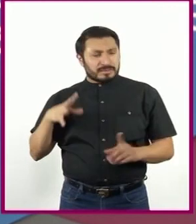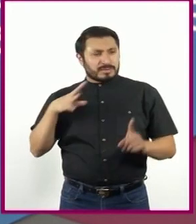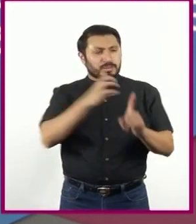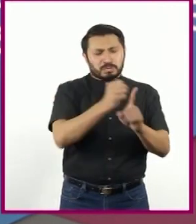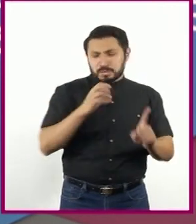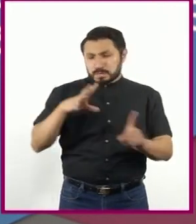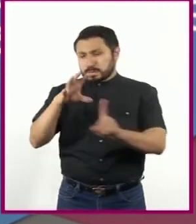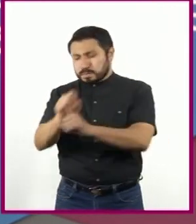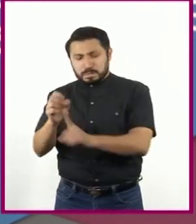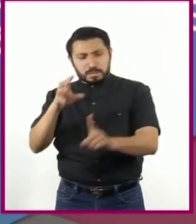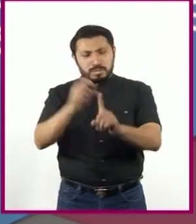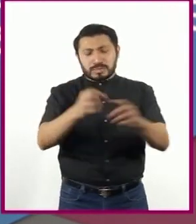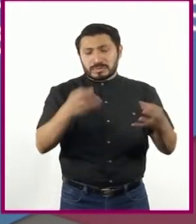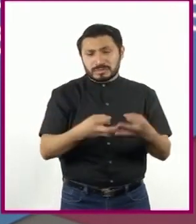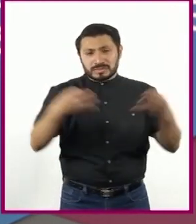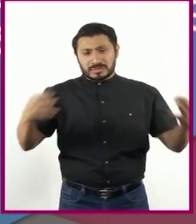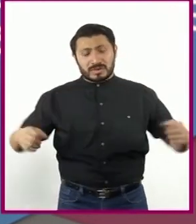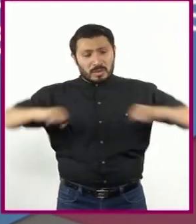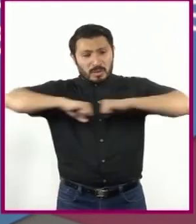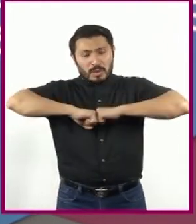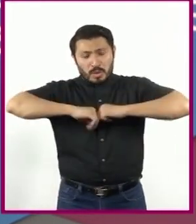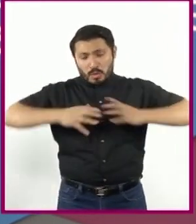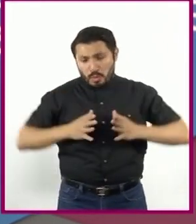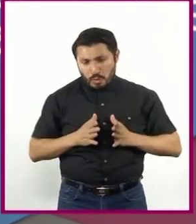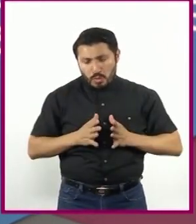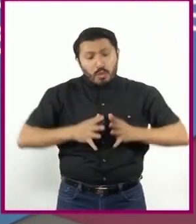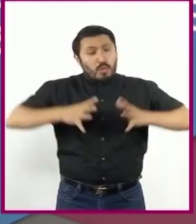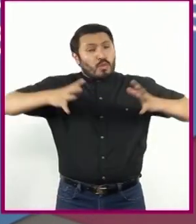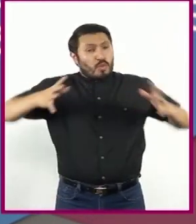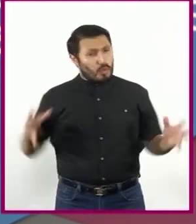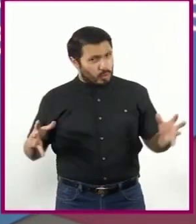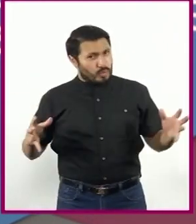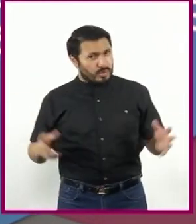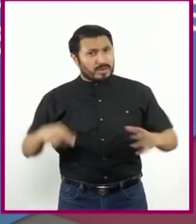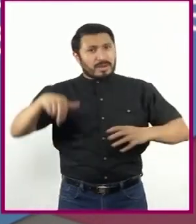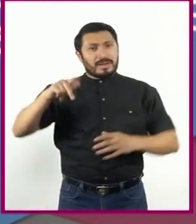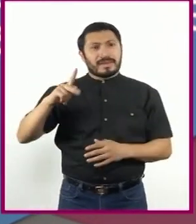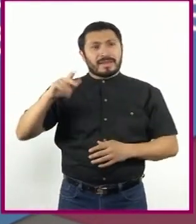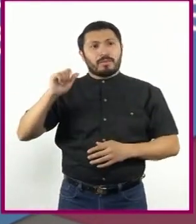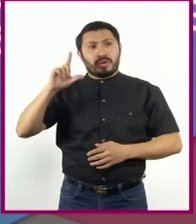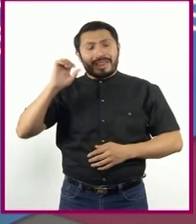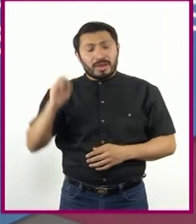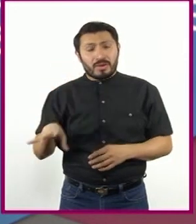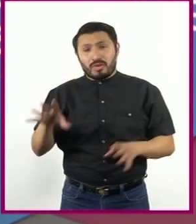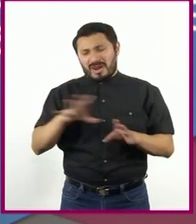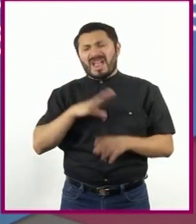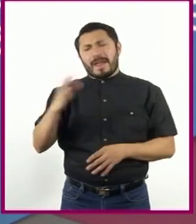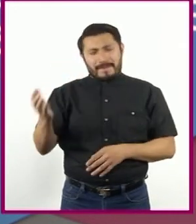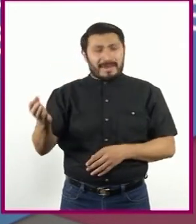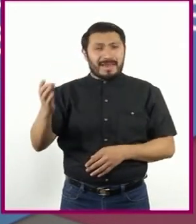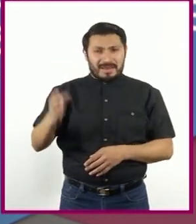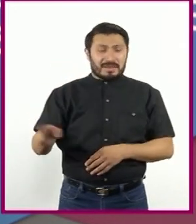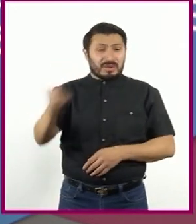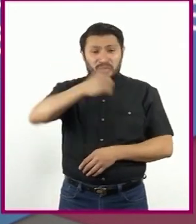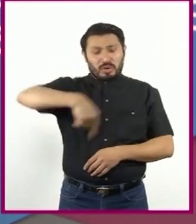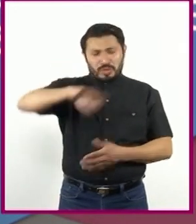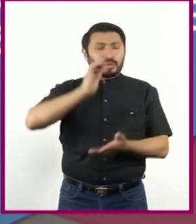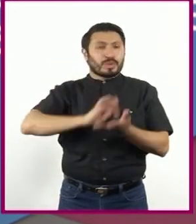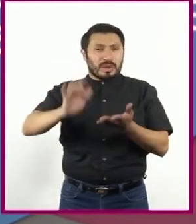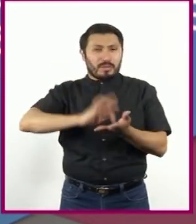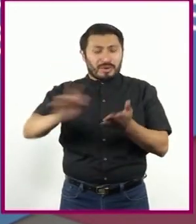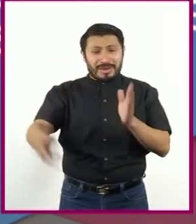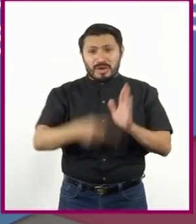territoriales que extendieron las fronteras de Francia. Napoleón contaba con popularidad y logró restablecer el